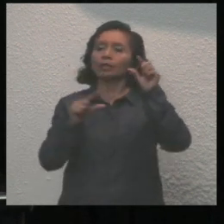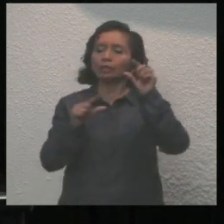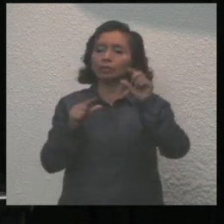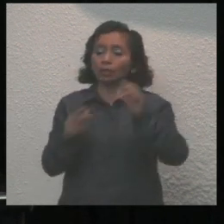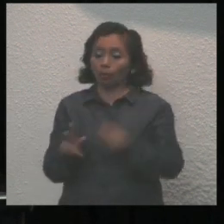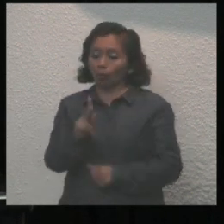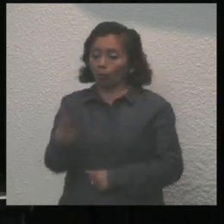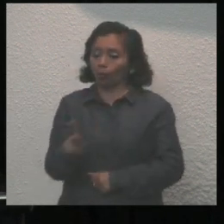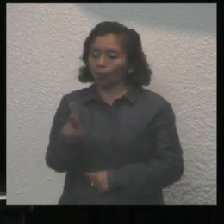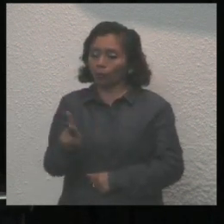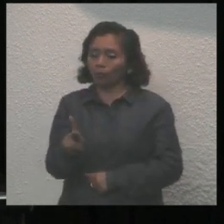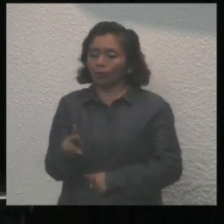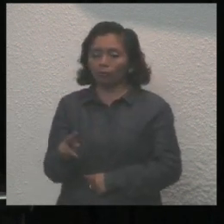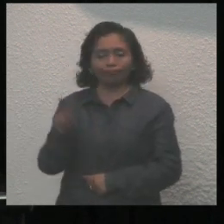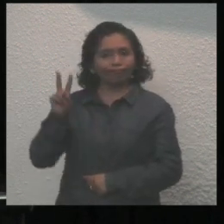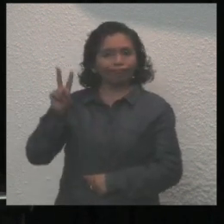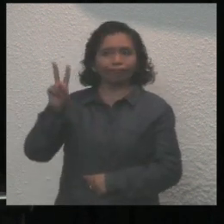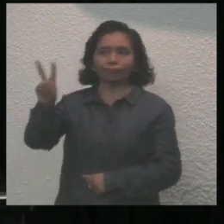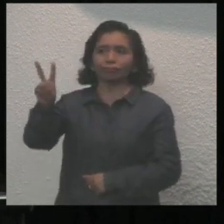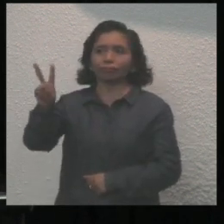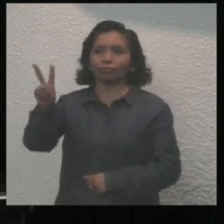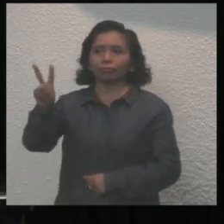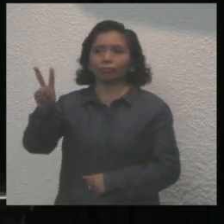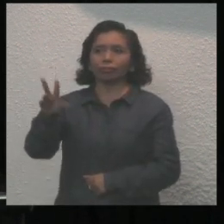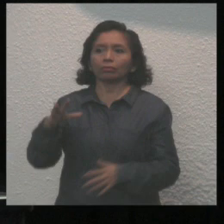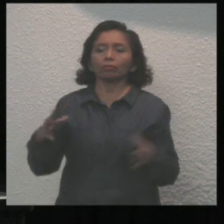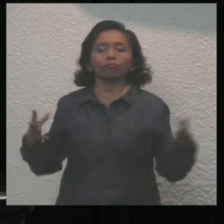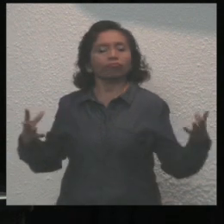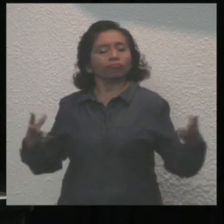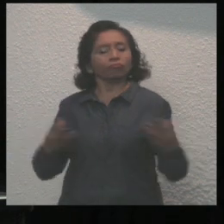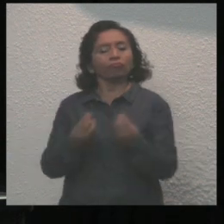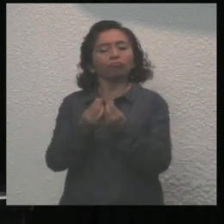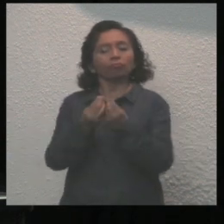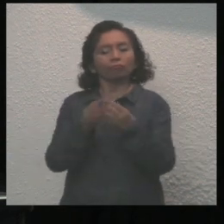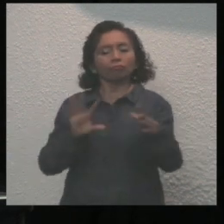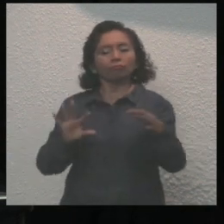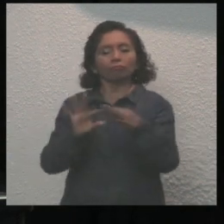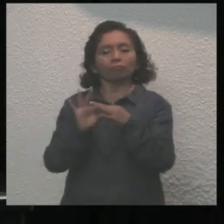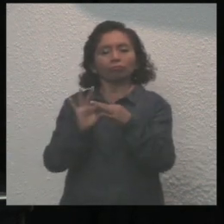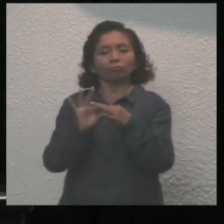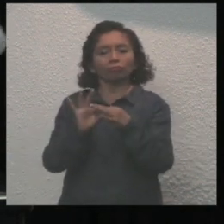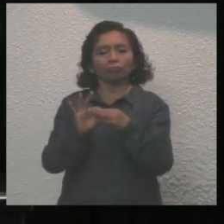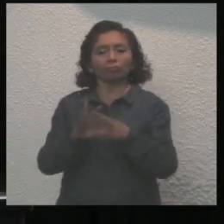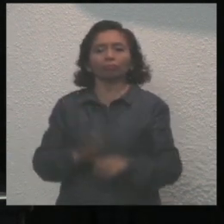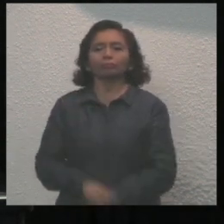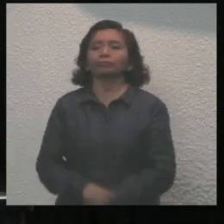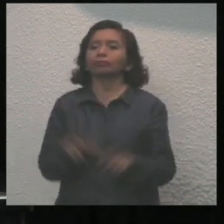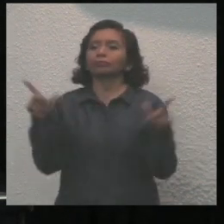hasta la victoria. Unidad nacional, todo el poder al pueblo. Es cuanto.